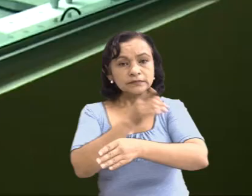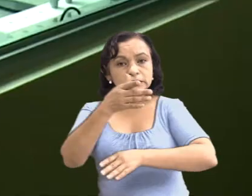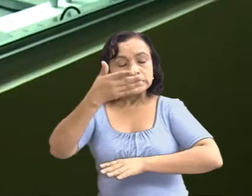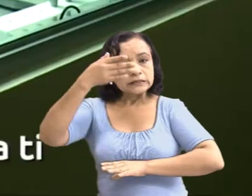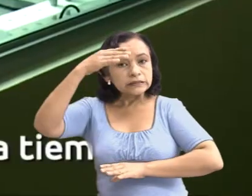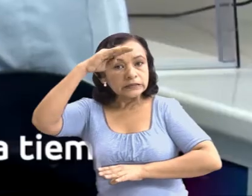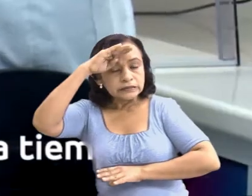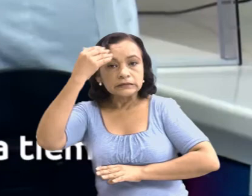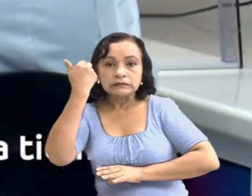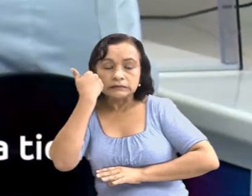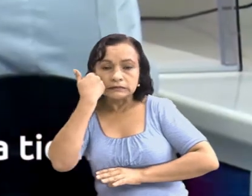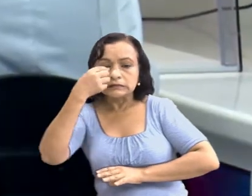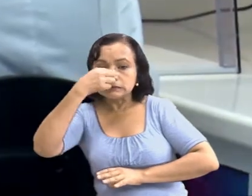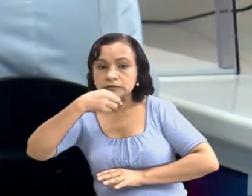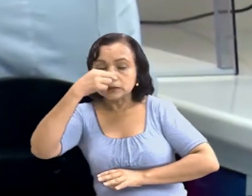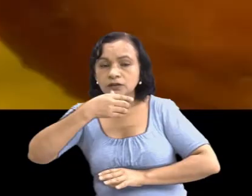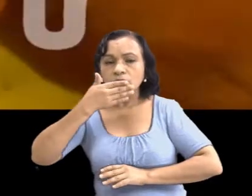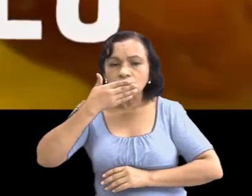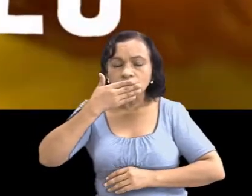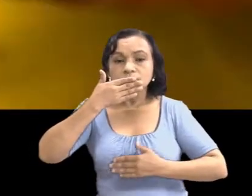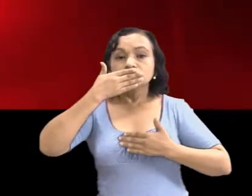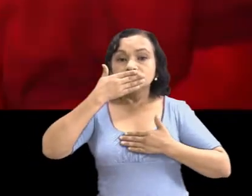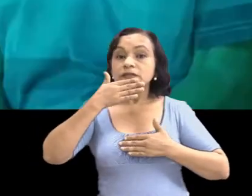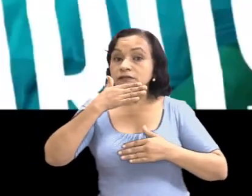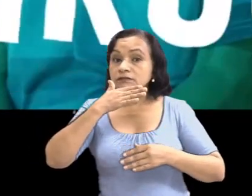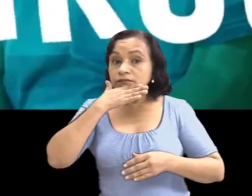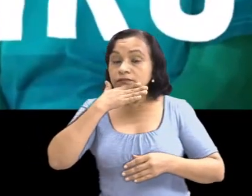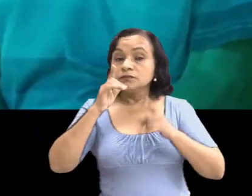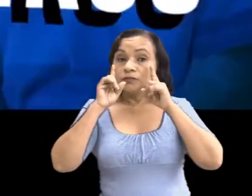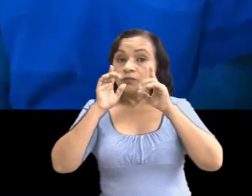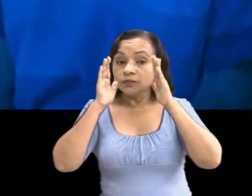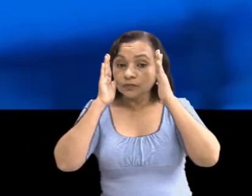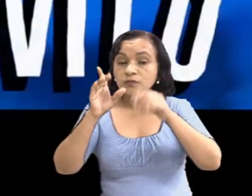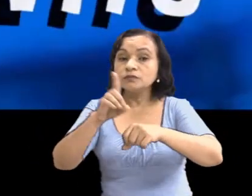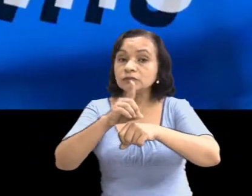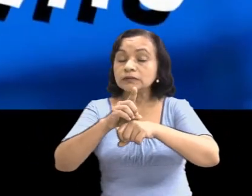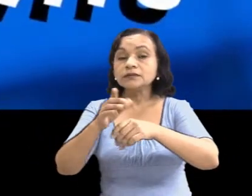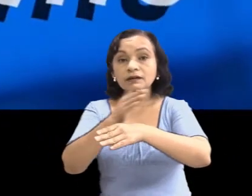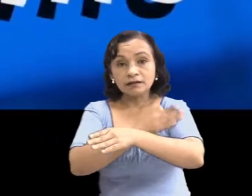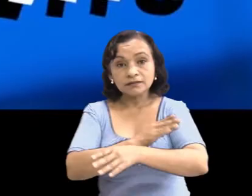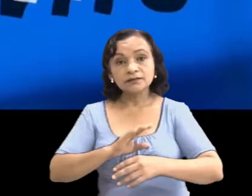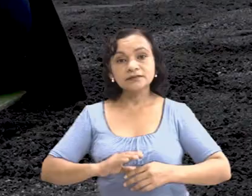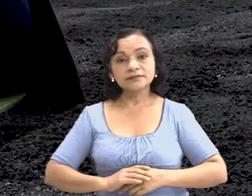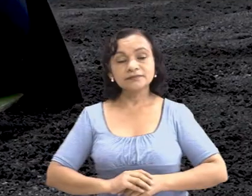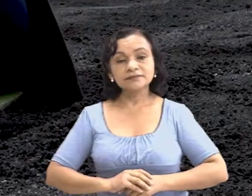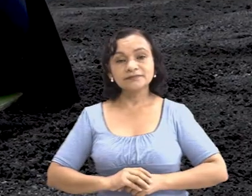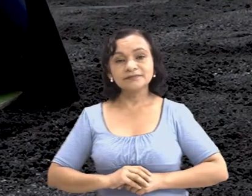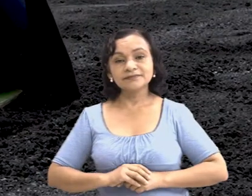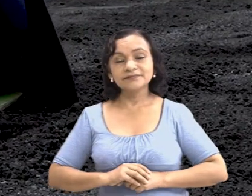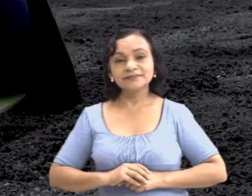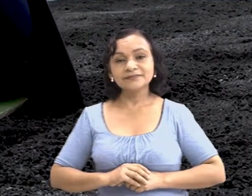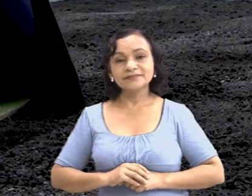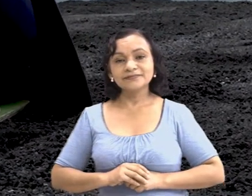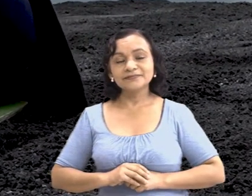respirar, procuremos atención médica a tiempo. Así yo le evito al coronavirus, así yo le evito. Y